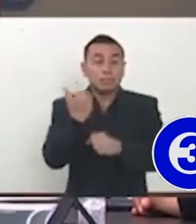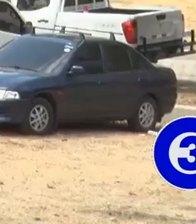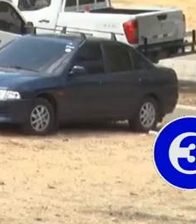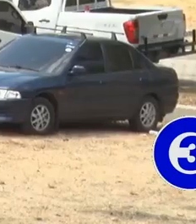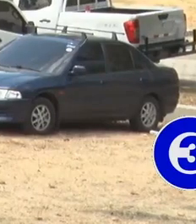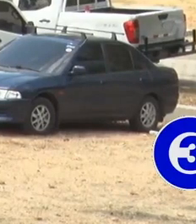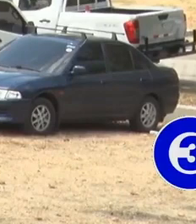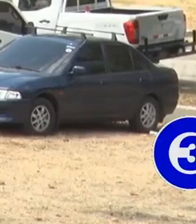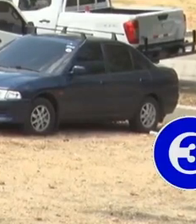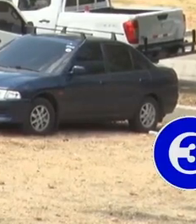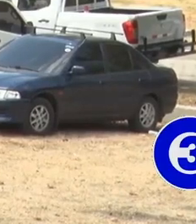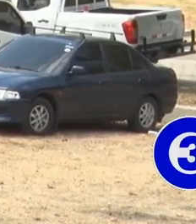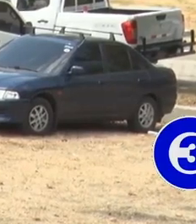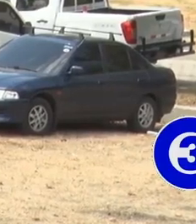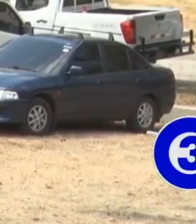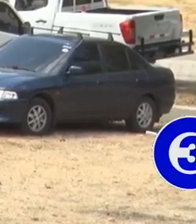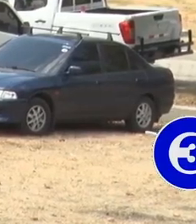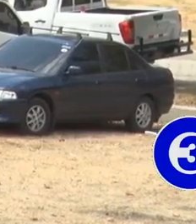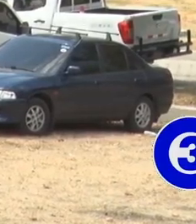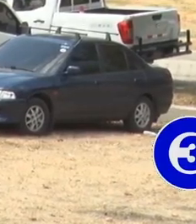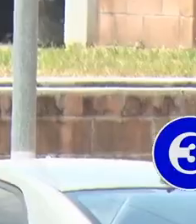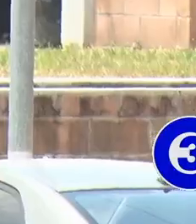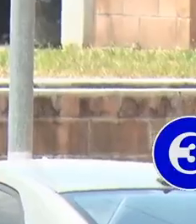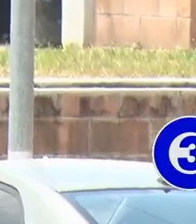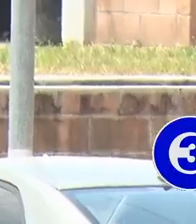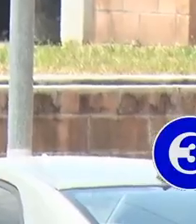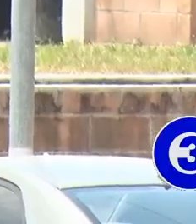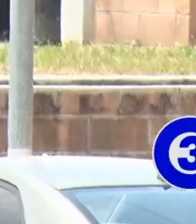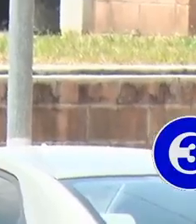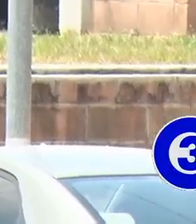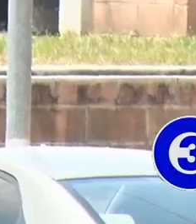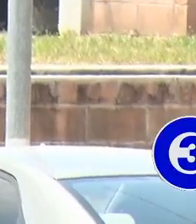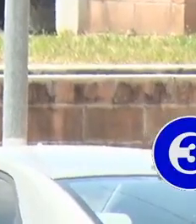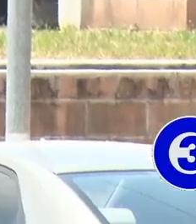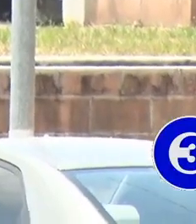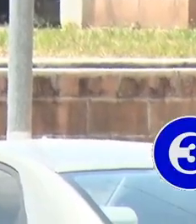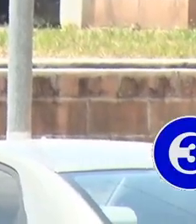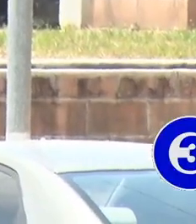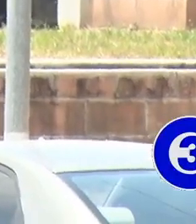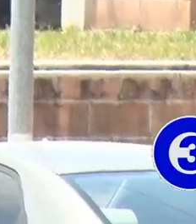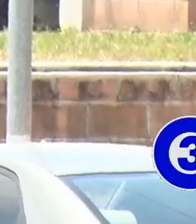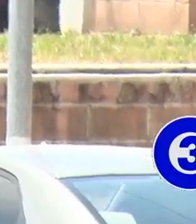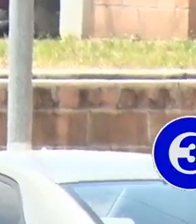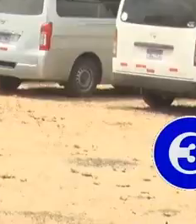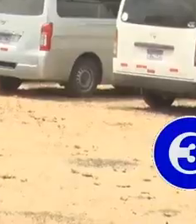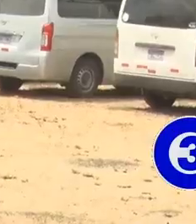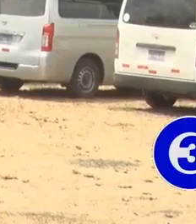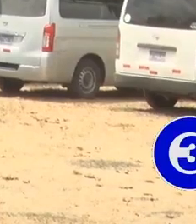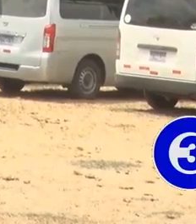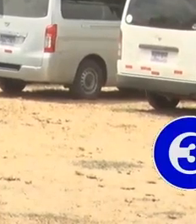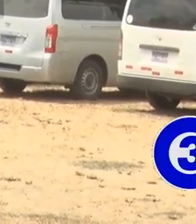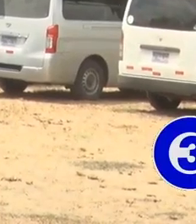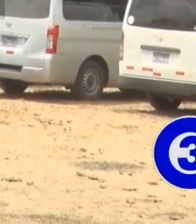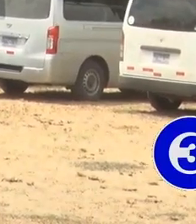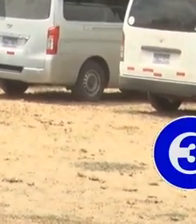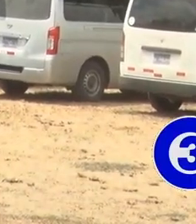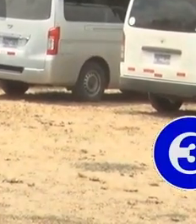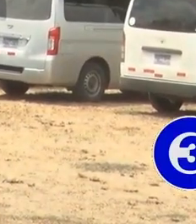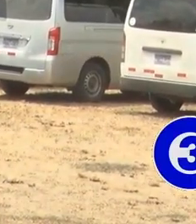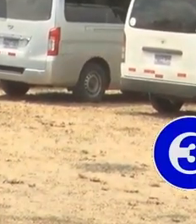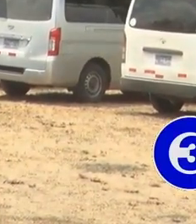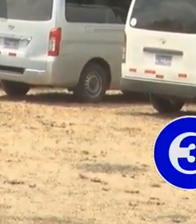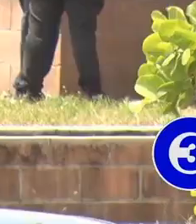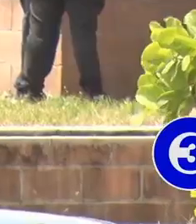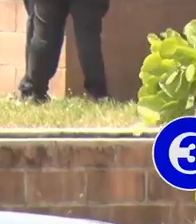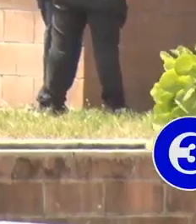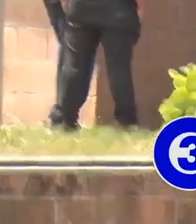necesitan. El mandatario aseguró que el país está listo para atender aproximadamente 1.200 casos y la Organización Panamericana